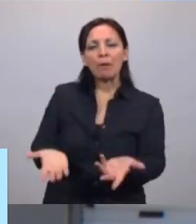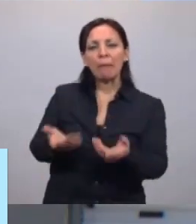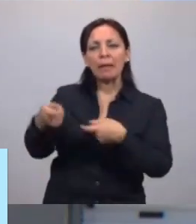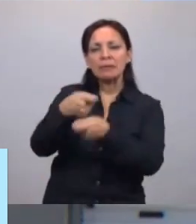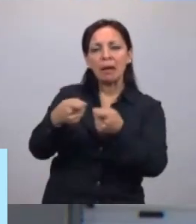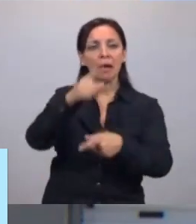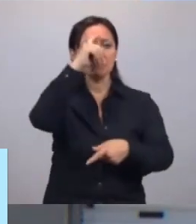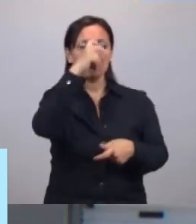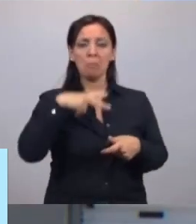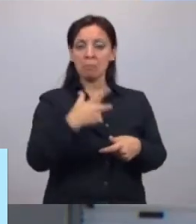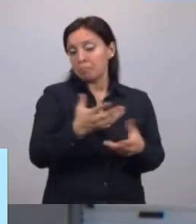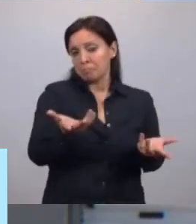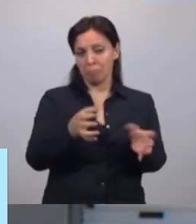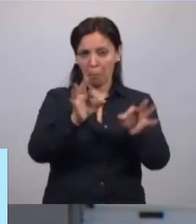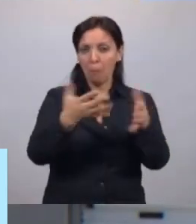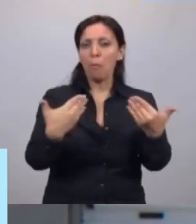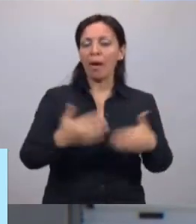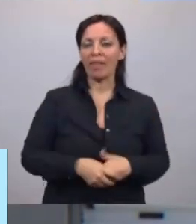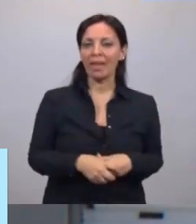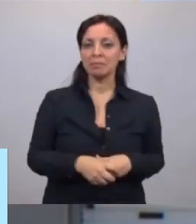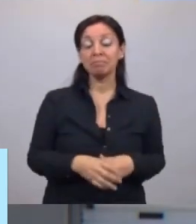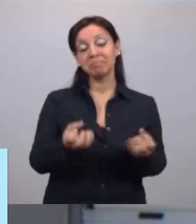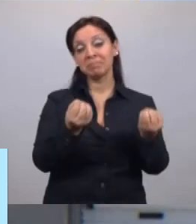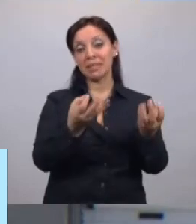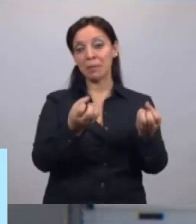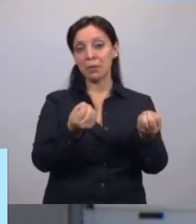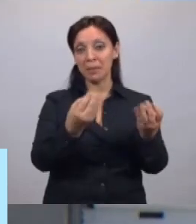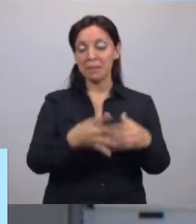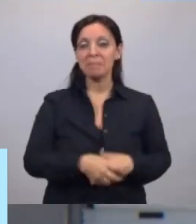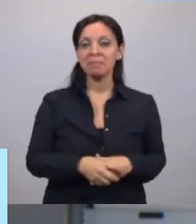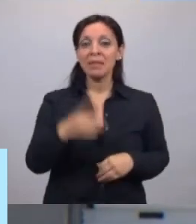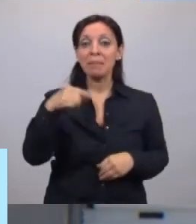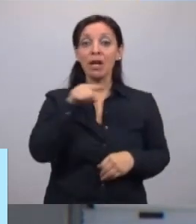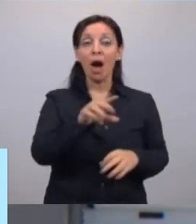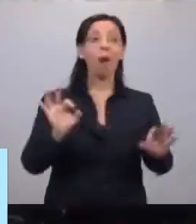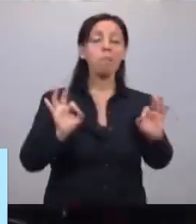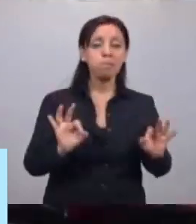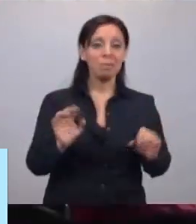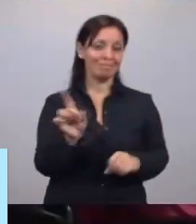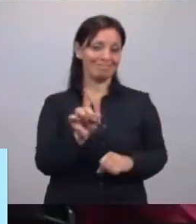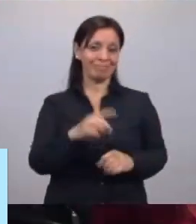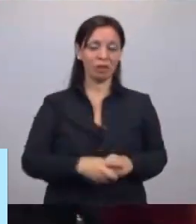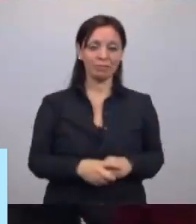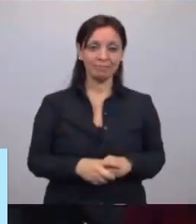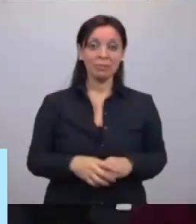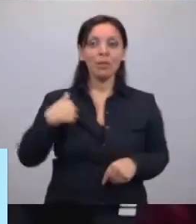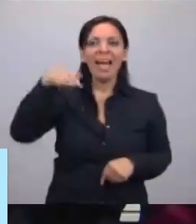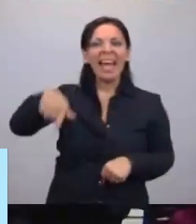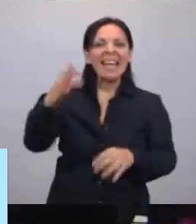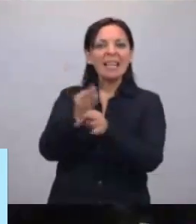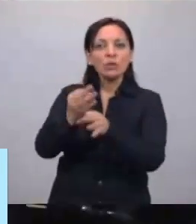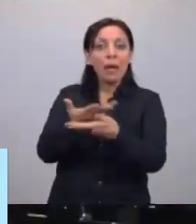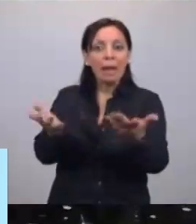privada lo puede hacer y está muy bien pero evidentemente no alcanza porque esta escuela se esperaba